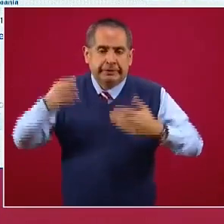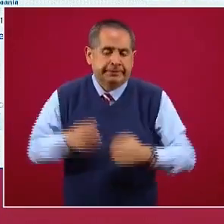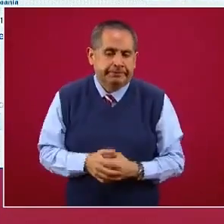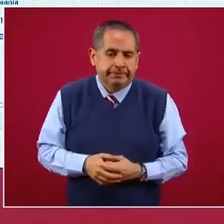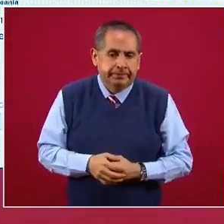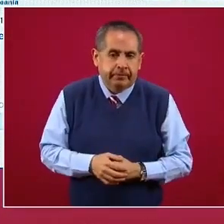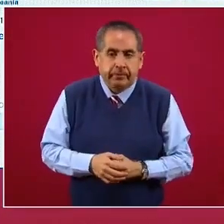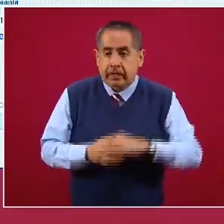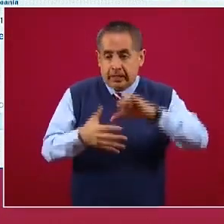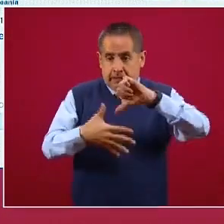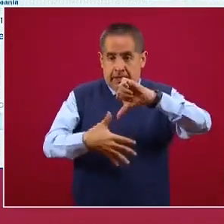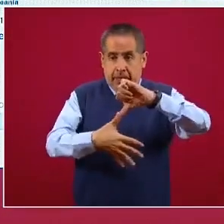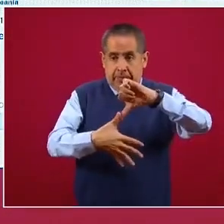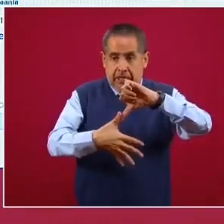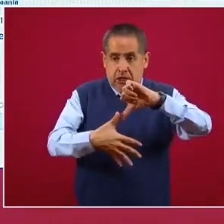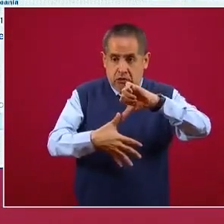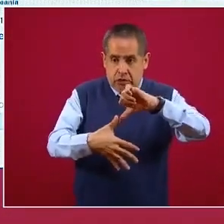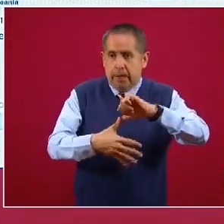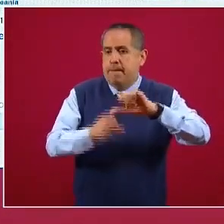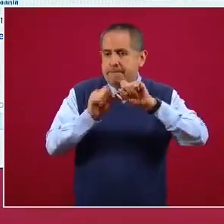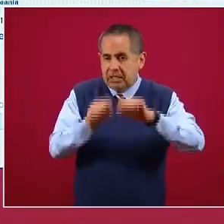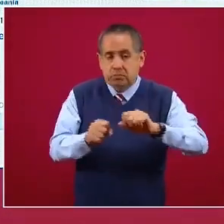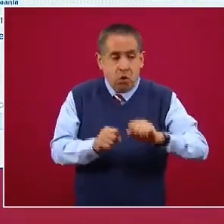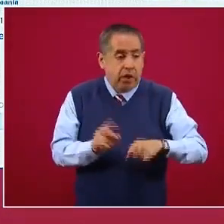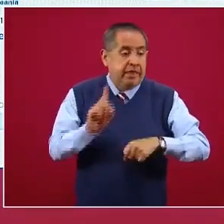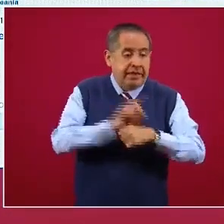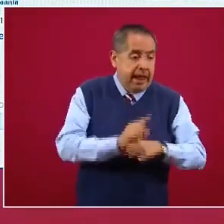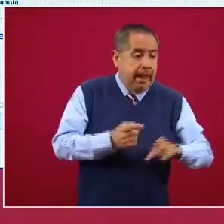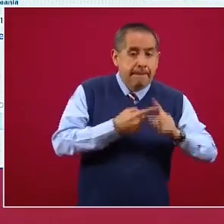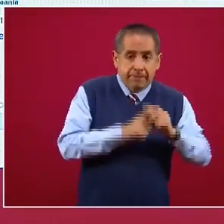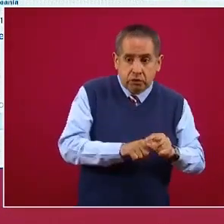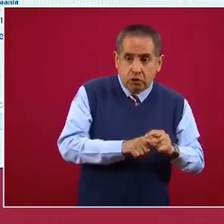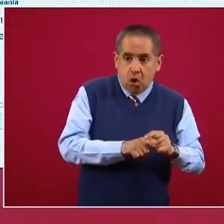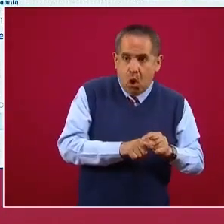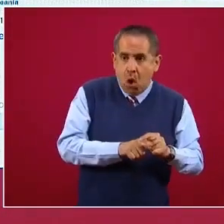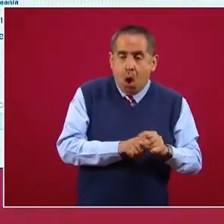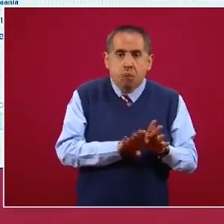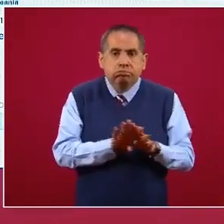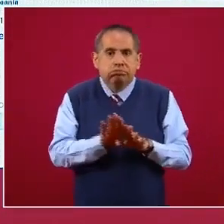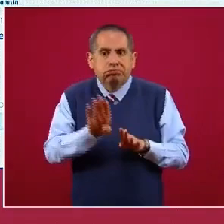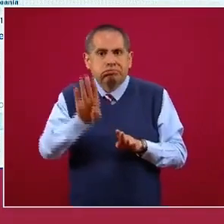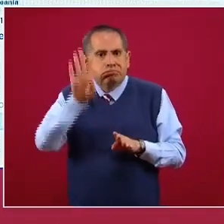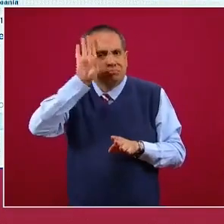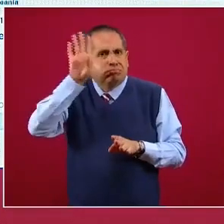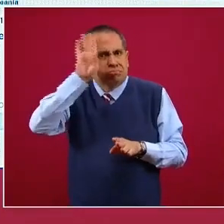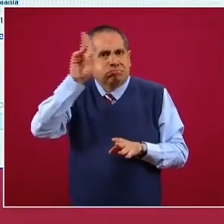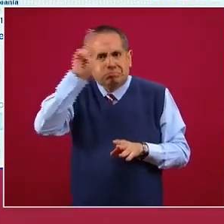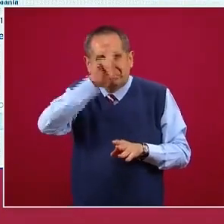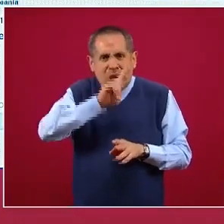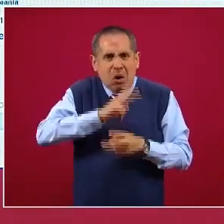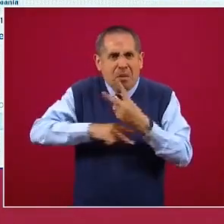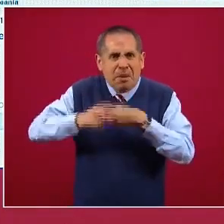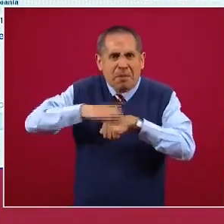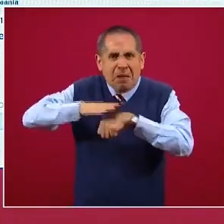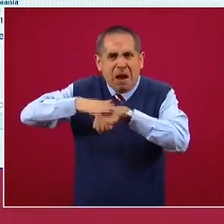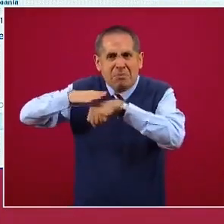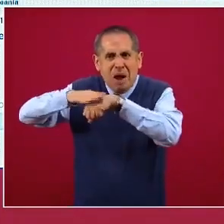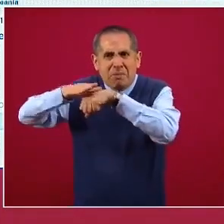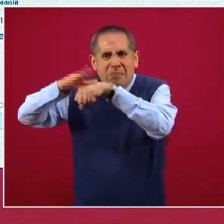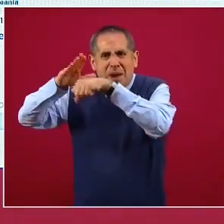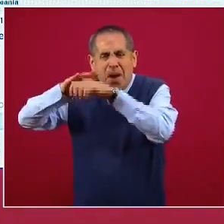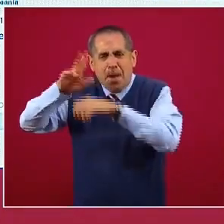también, si contamos los días transcurridos desde entonces, ha tenido este crecimiento todavía en su fase más aguda,